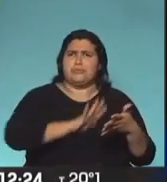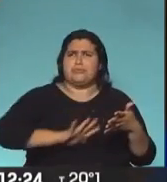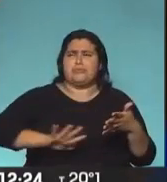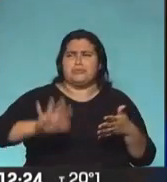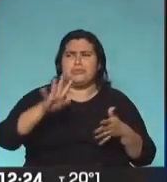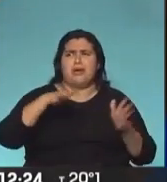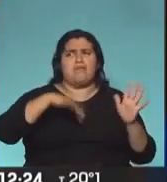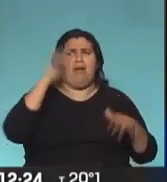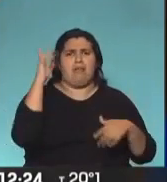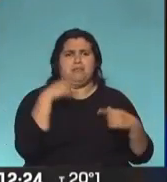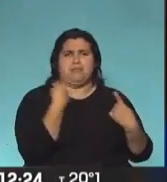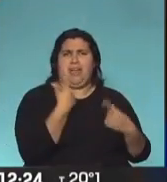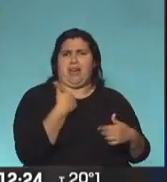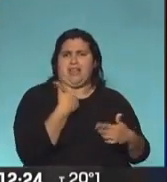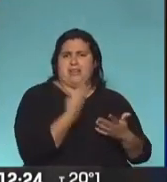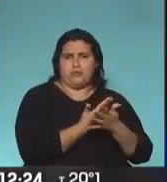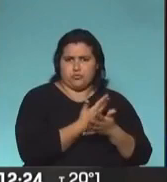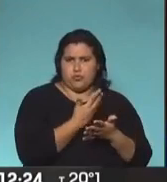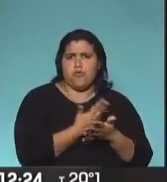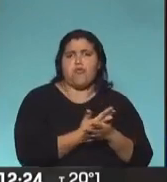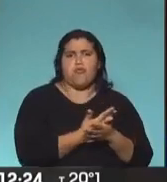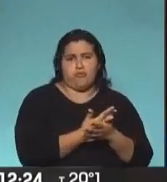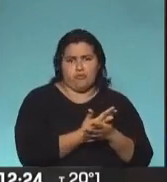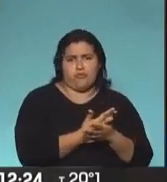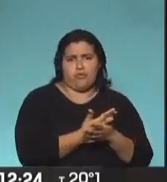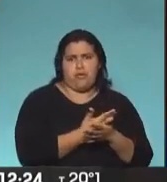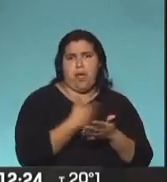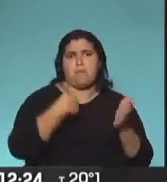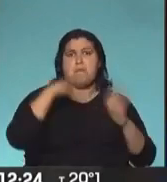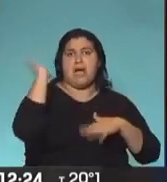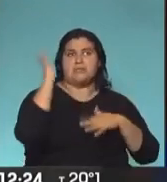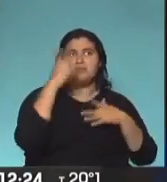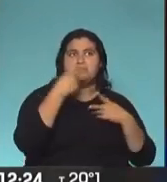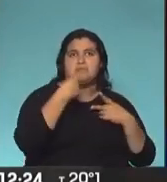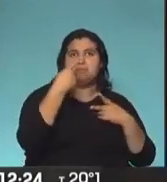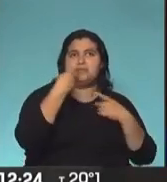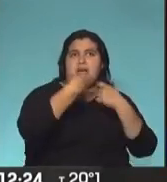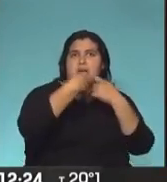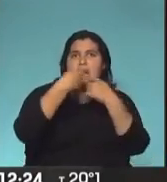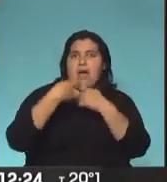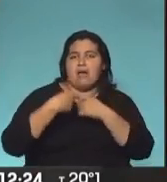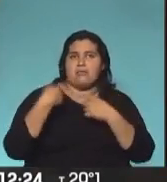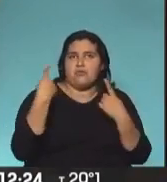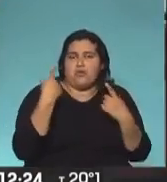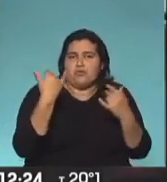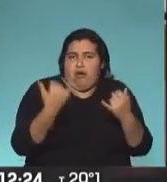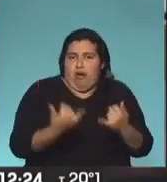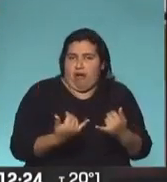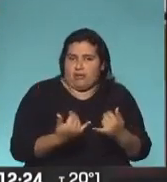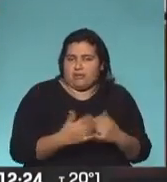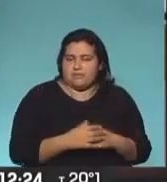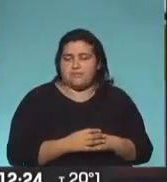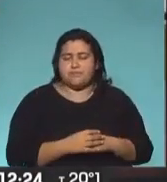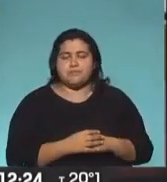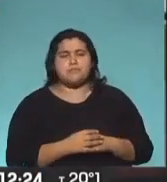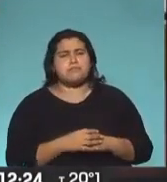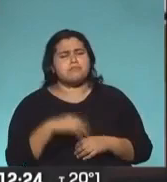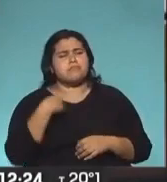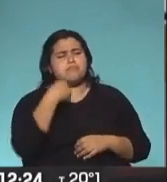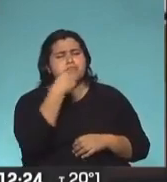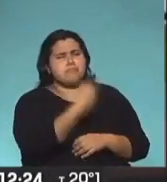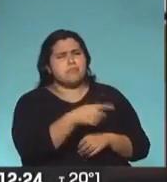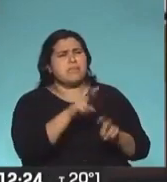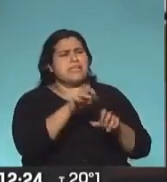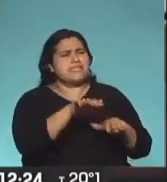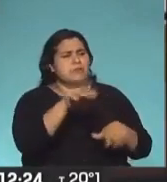afecta a nosotros pues estamos hablando de muchos nuestros principales socios hablemos primero brevemente de lo que ocurrió en